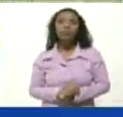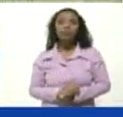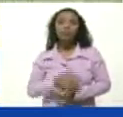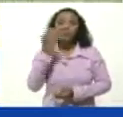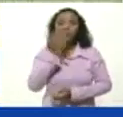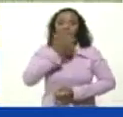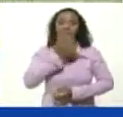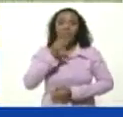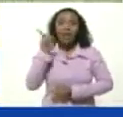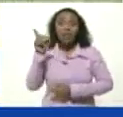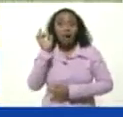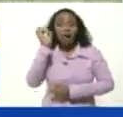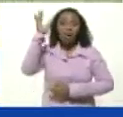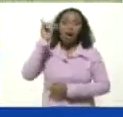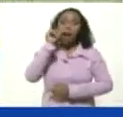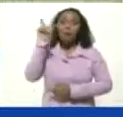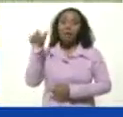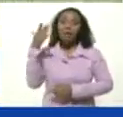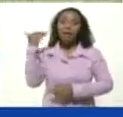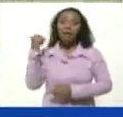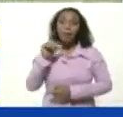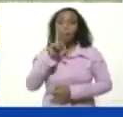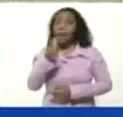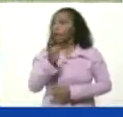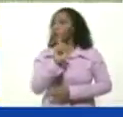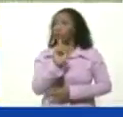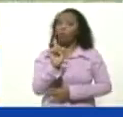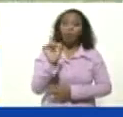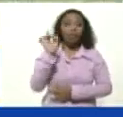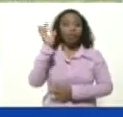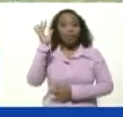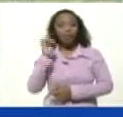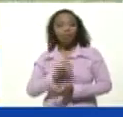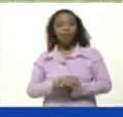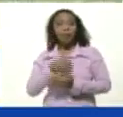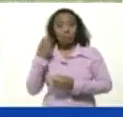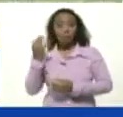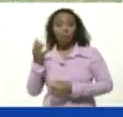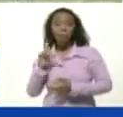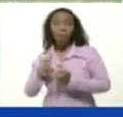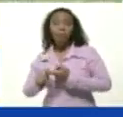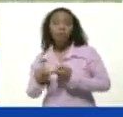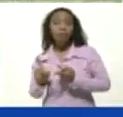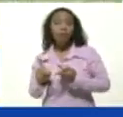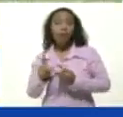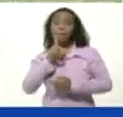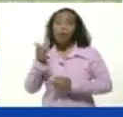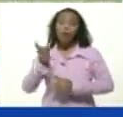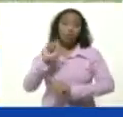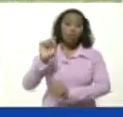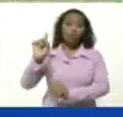Eso lo inventó Joselo. ¿Malo no es? ¿Verdad, Silita? ¿Malo no es?